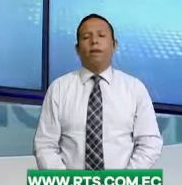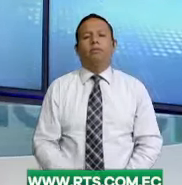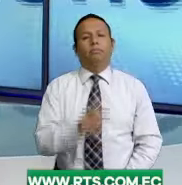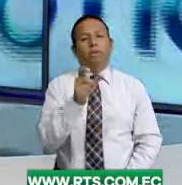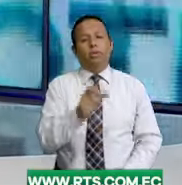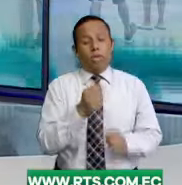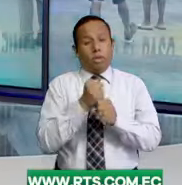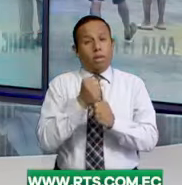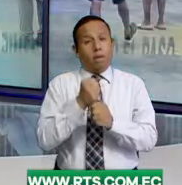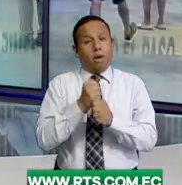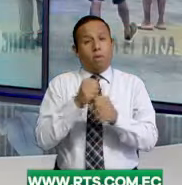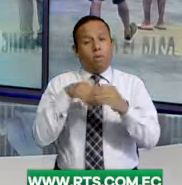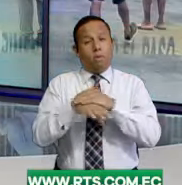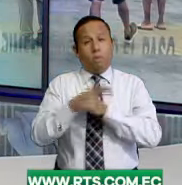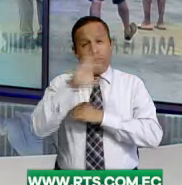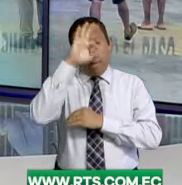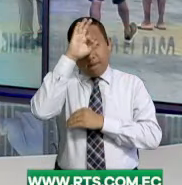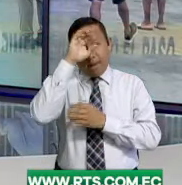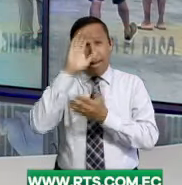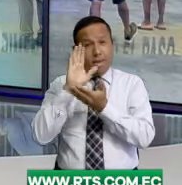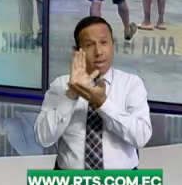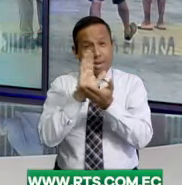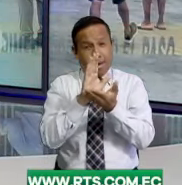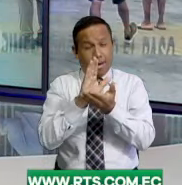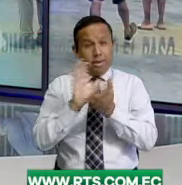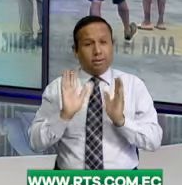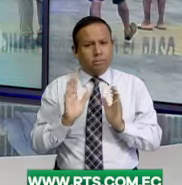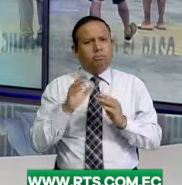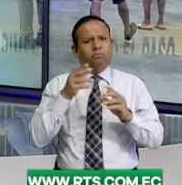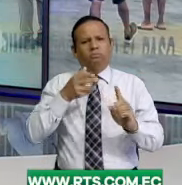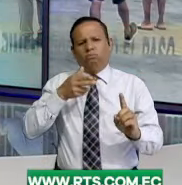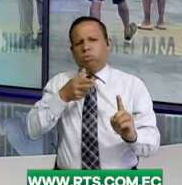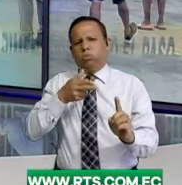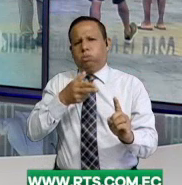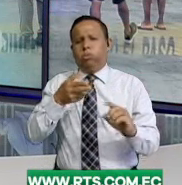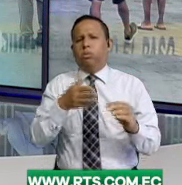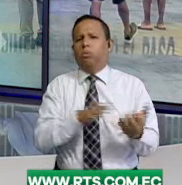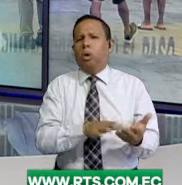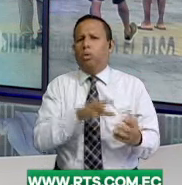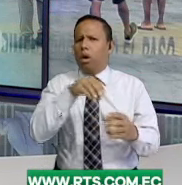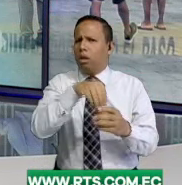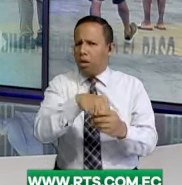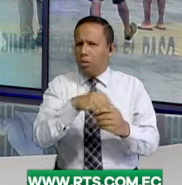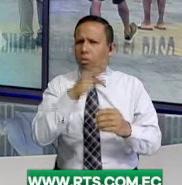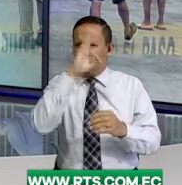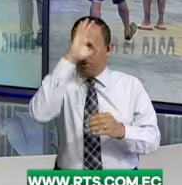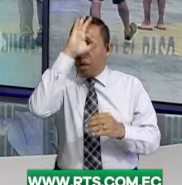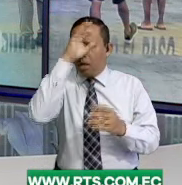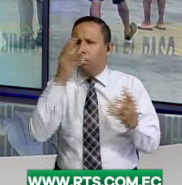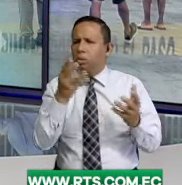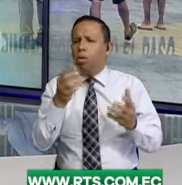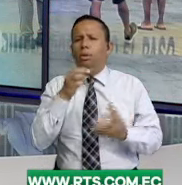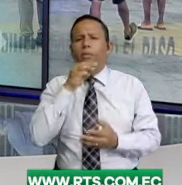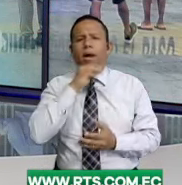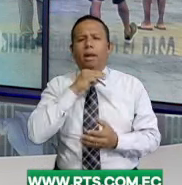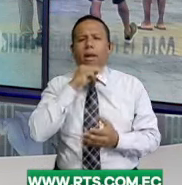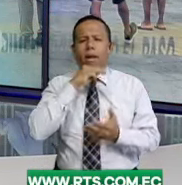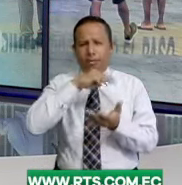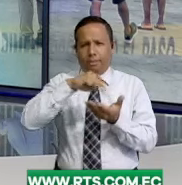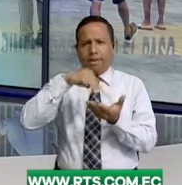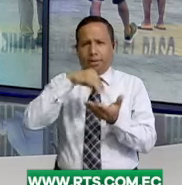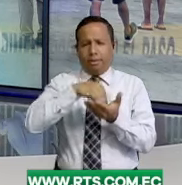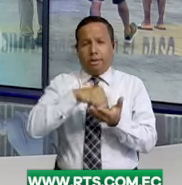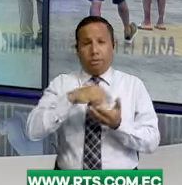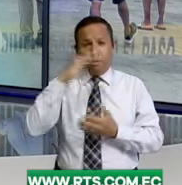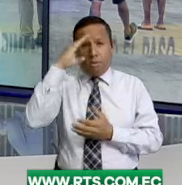Mario del IES fue asesinado por sicarios dentro del Hospital del Seguro Social en Manta, provincia de Manabí. La policía logró